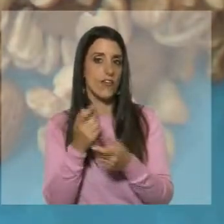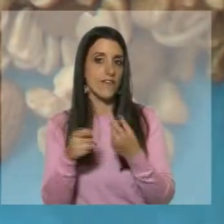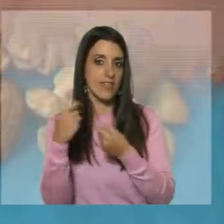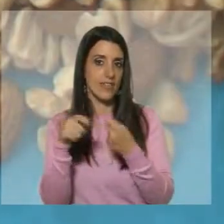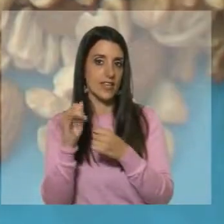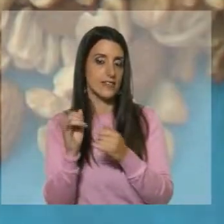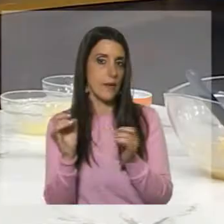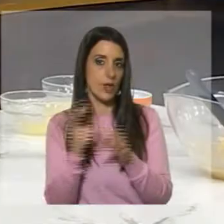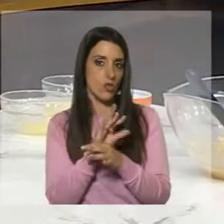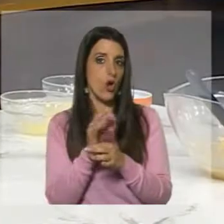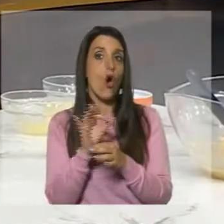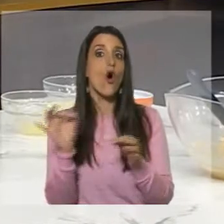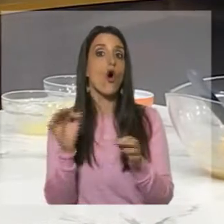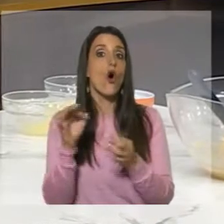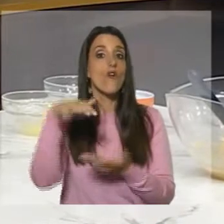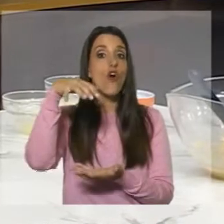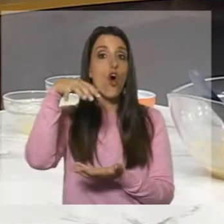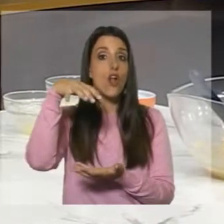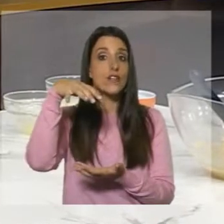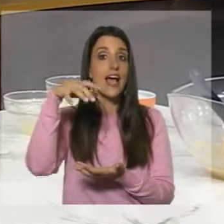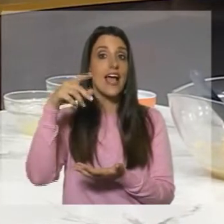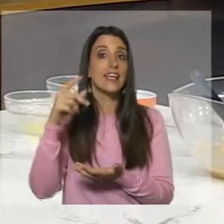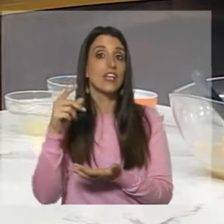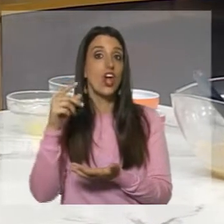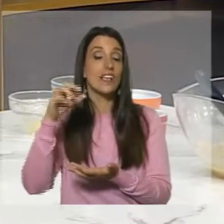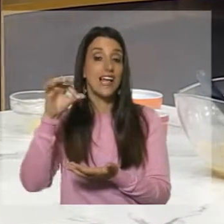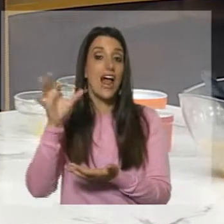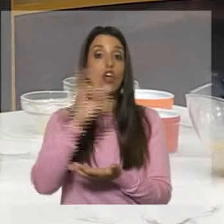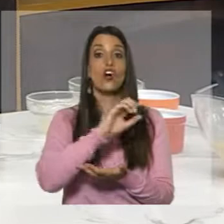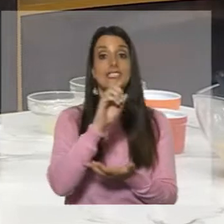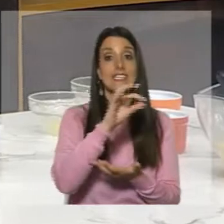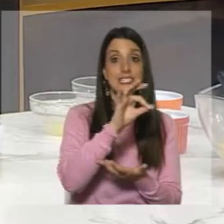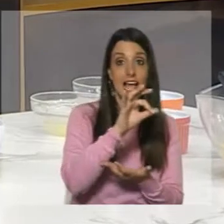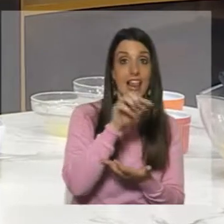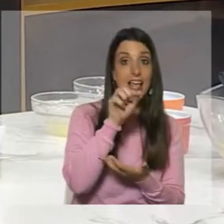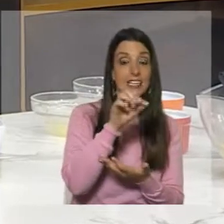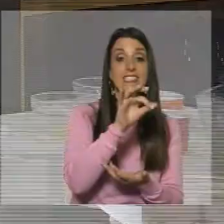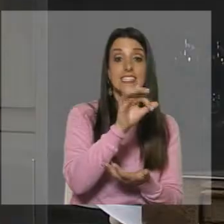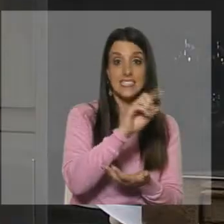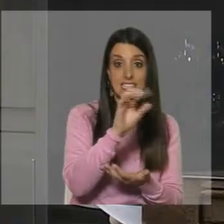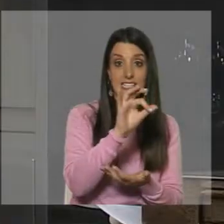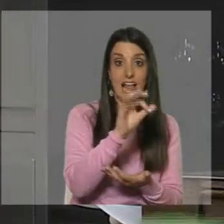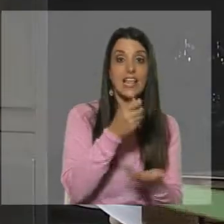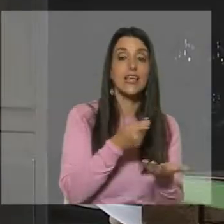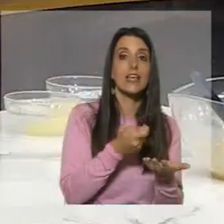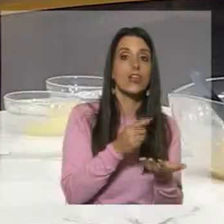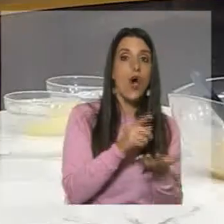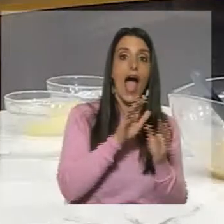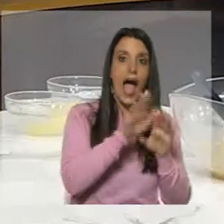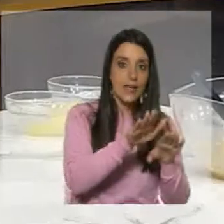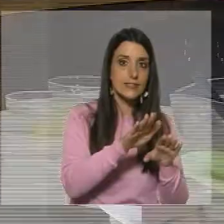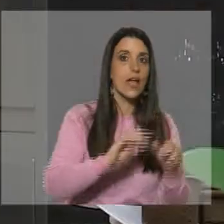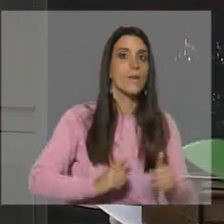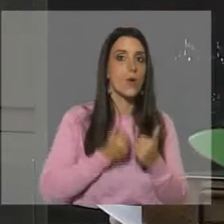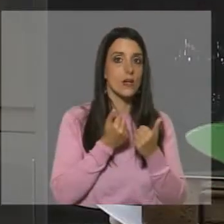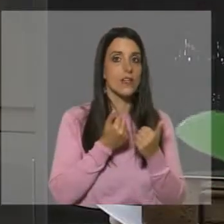súper venden, o en la feria, en esto venden la bolsa de kilos salado sí. O la bolsa de kilos sin sal. Sí. Pues ese sin sal. Ese y lo tostamos. No, así como así ya, viene,